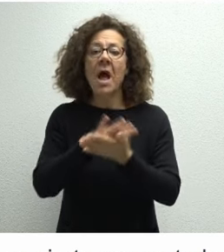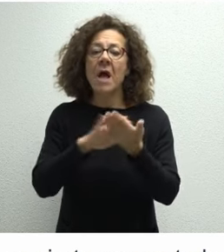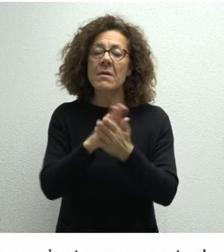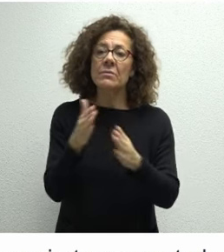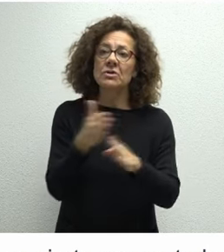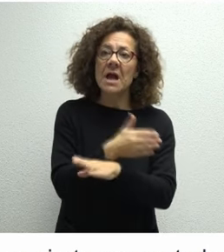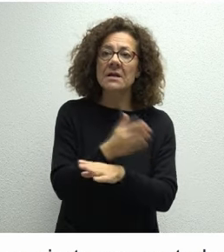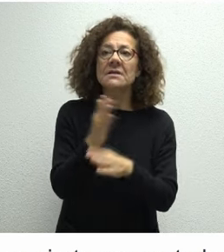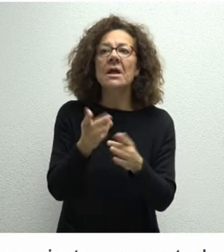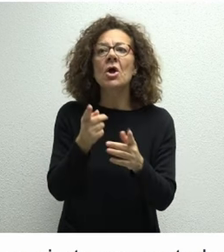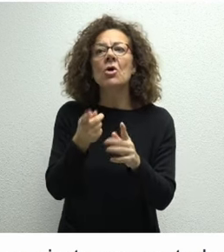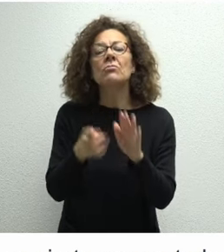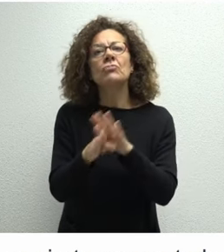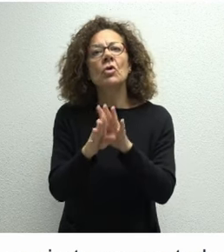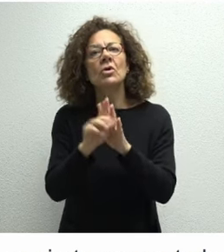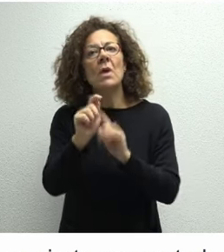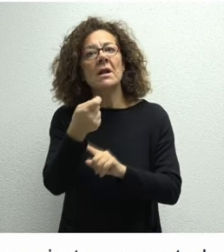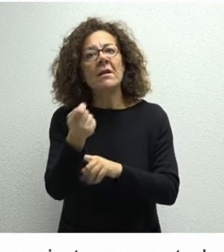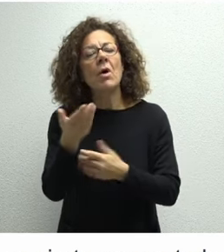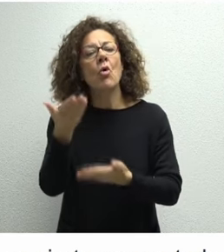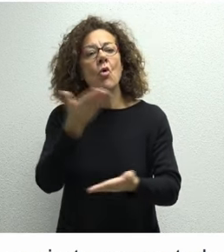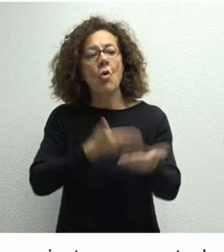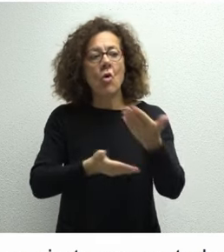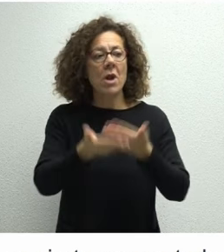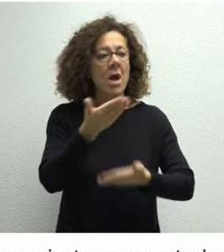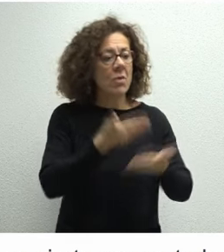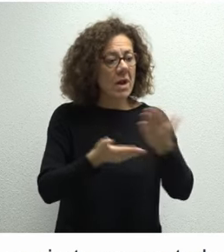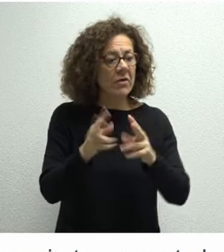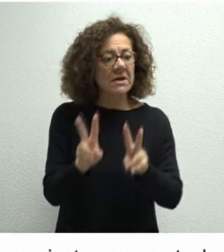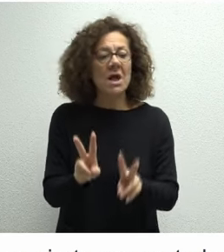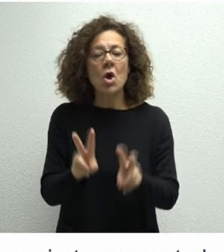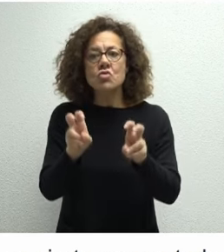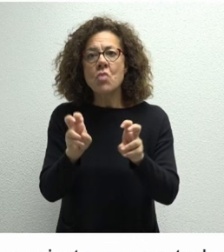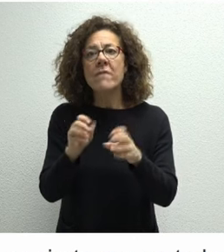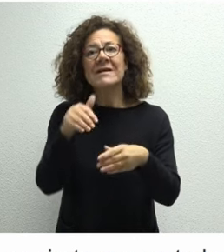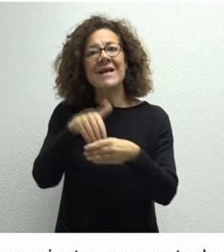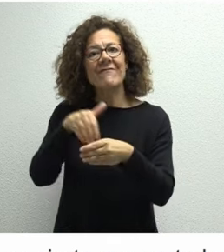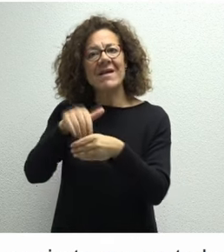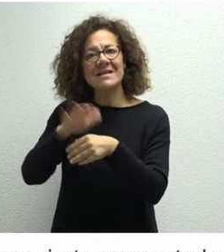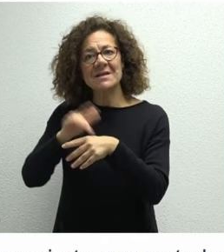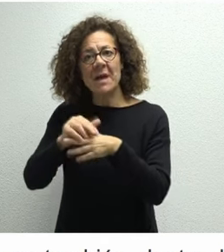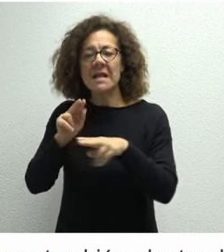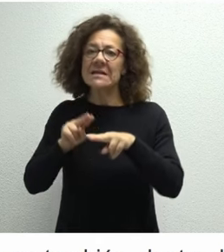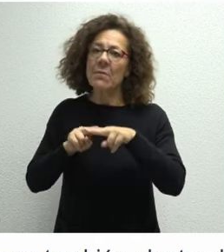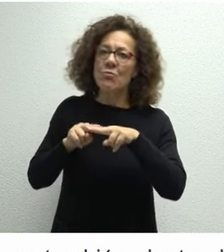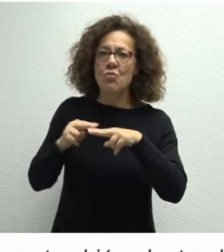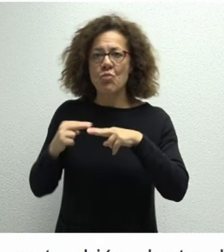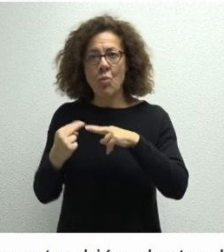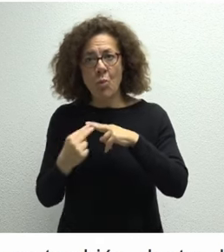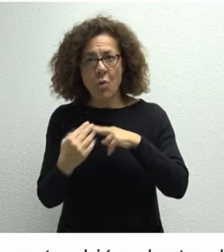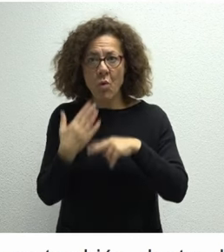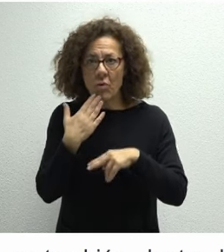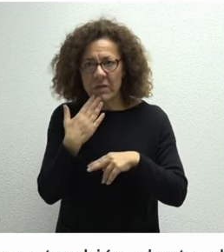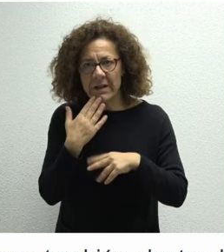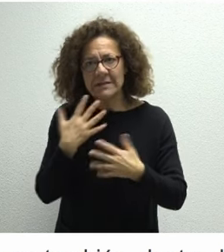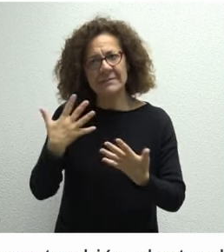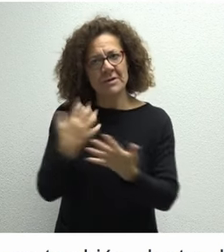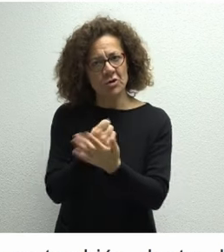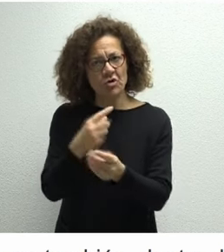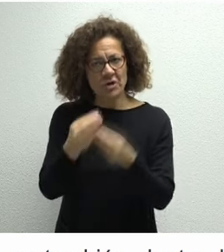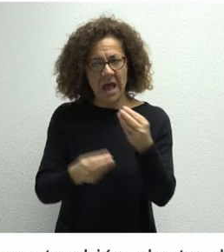pues el ir consiguiendo nuevos colaboradores no y nuevas nuevas fichas para este puzle que entre entre todos estamos formando